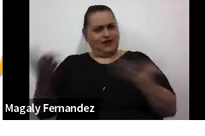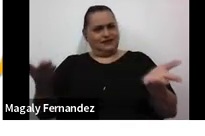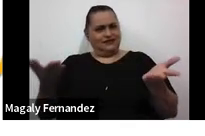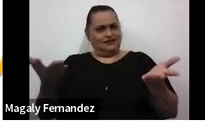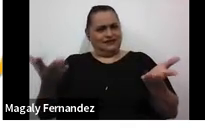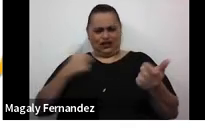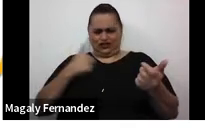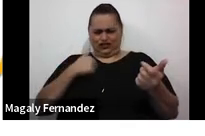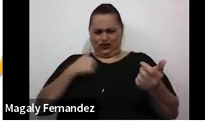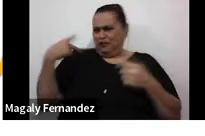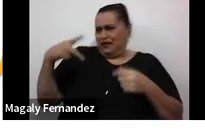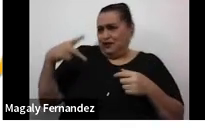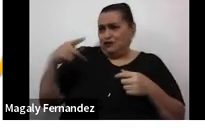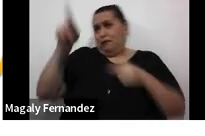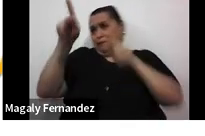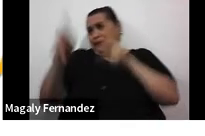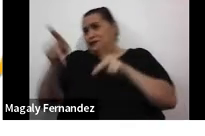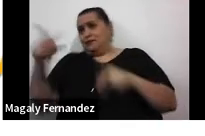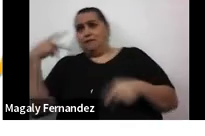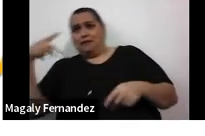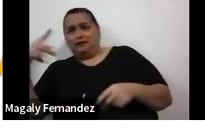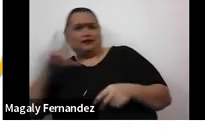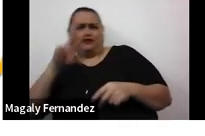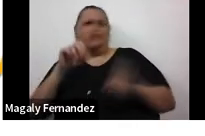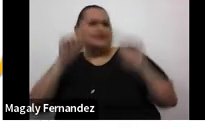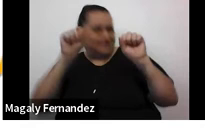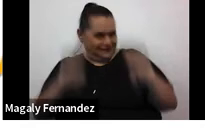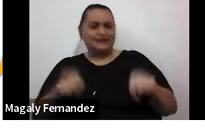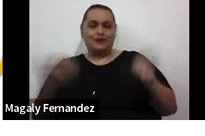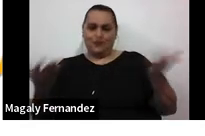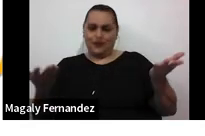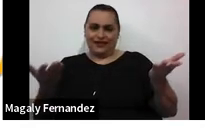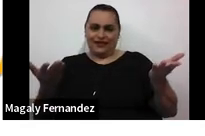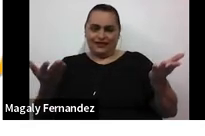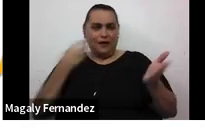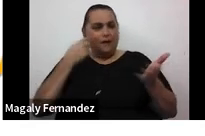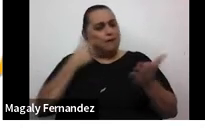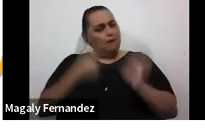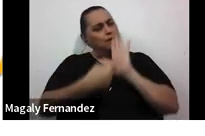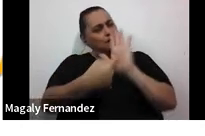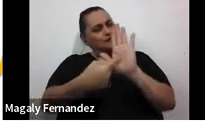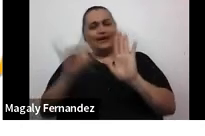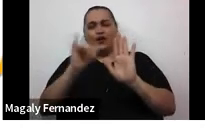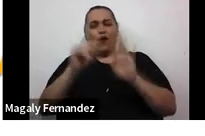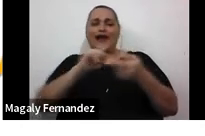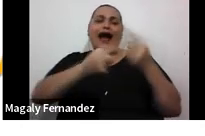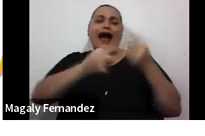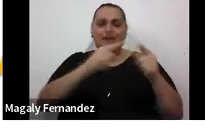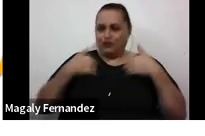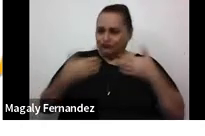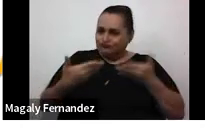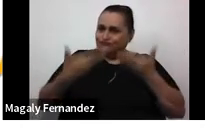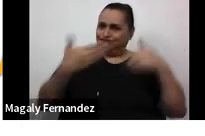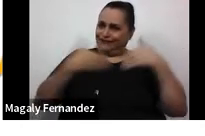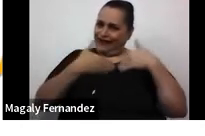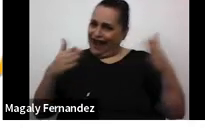usted no es peligroso verdad que que sí se puede que es mostrarnos amigos para ser amigo hay que mostrarse amigo decía